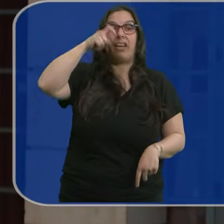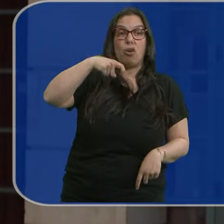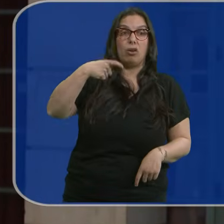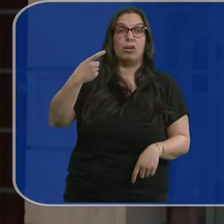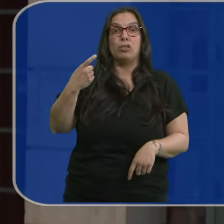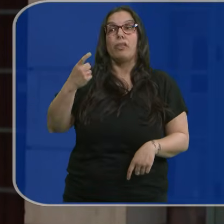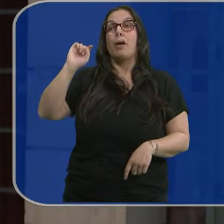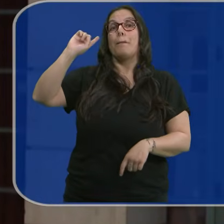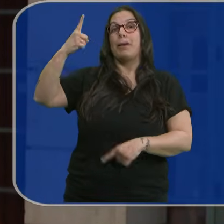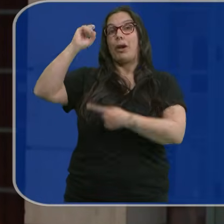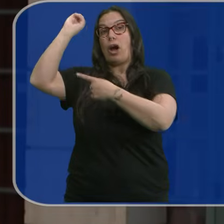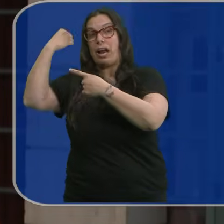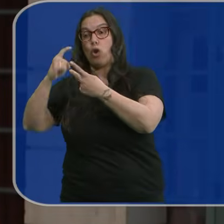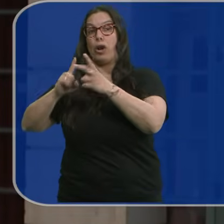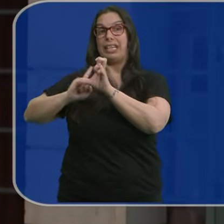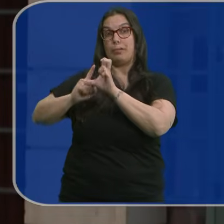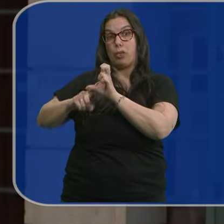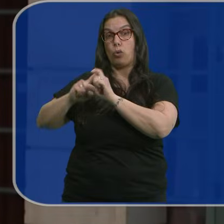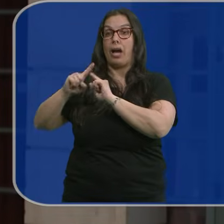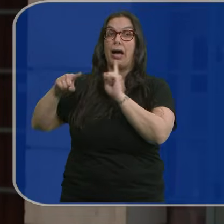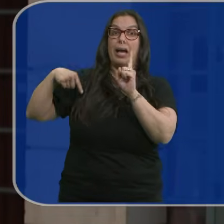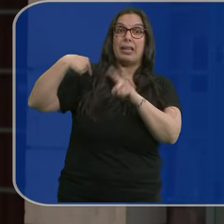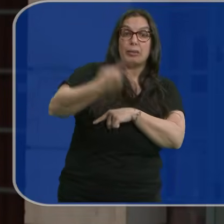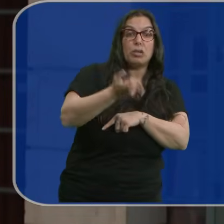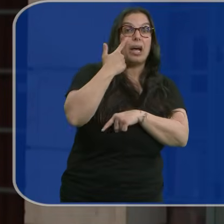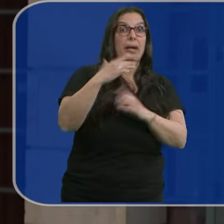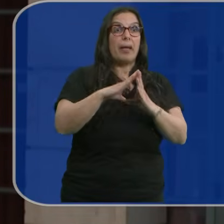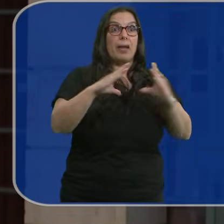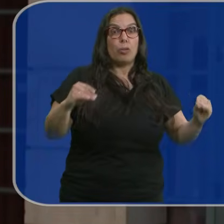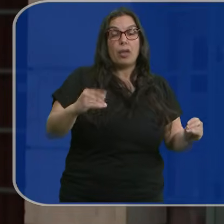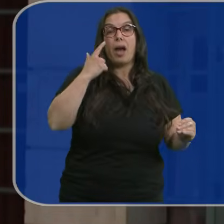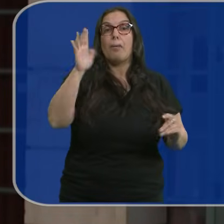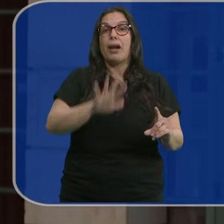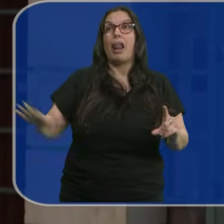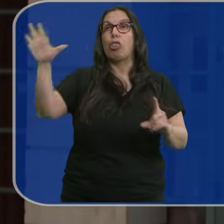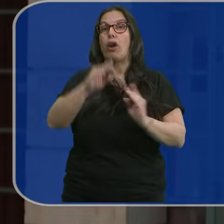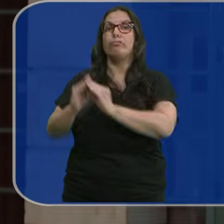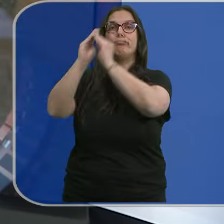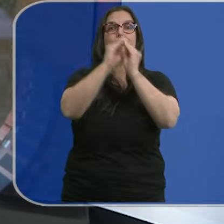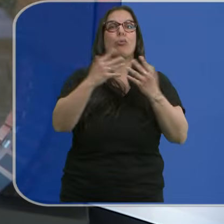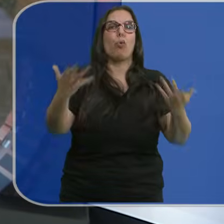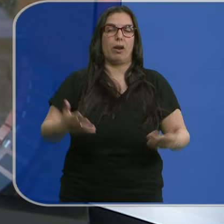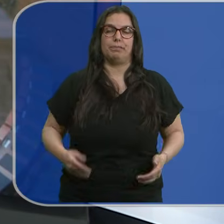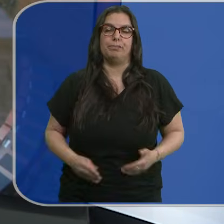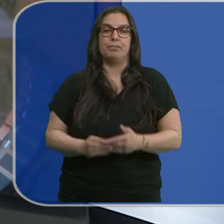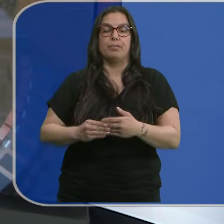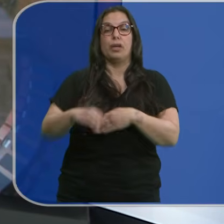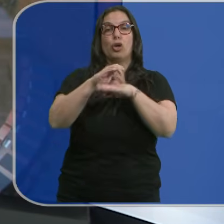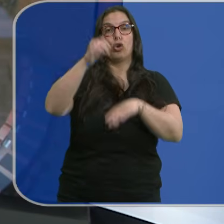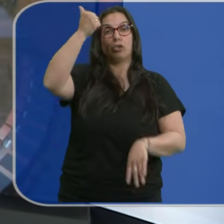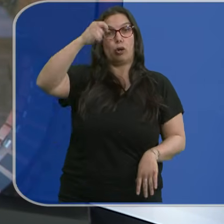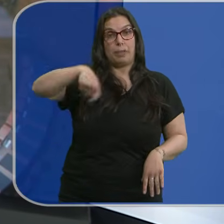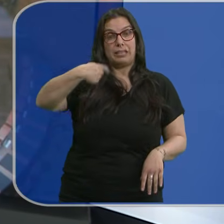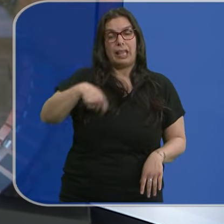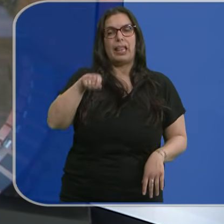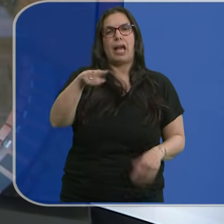se cierre Aragón, Extremadura y cuando se cierre Castilla y León con Andalucía y dentro de un acuerdo nacional. El consejero de la Presidencia